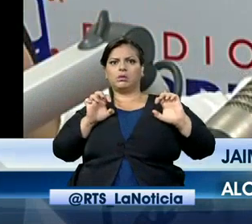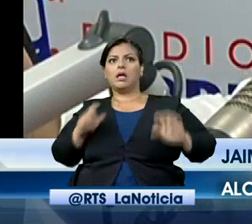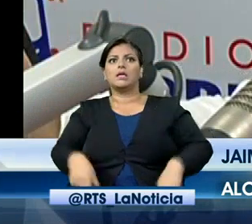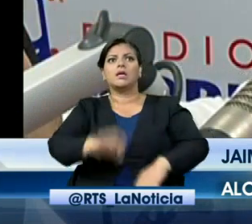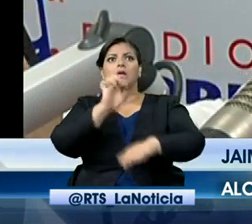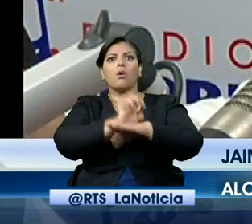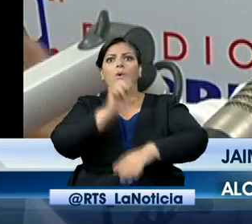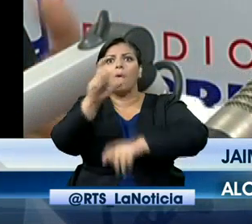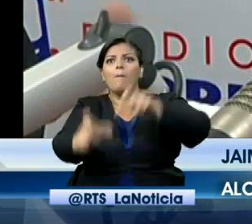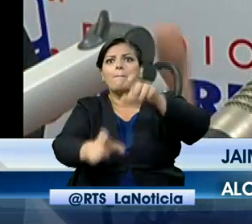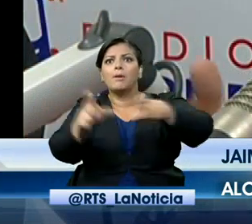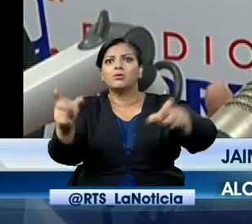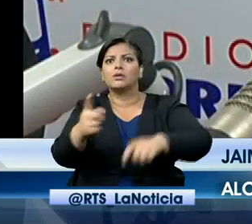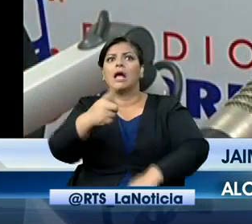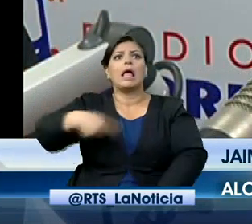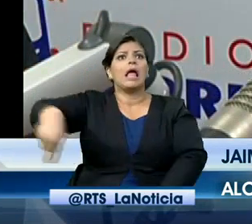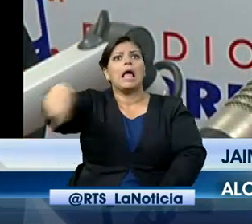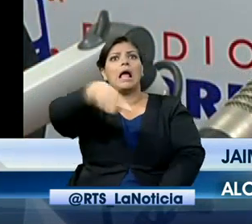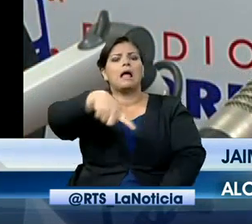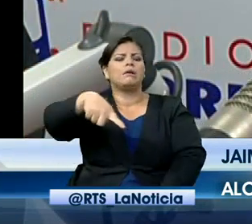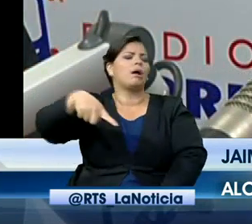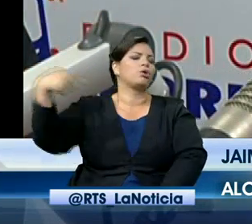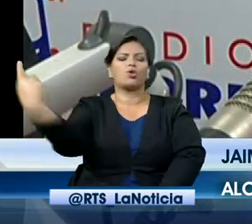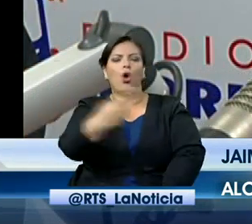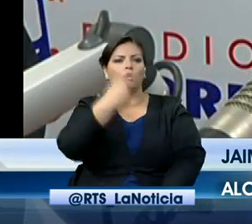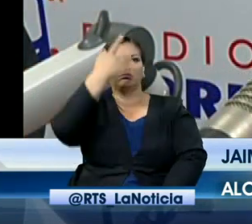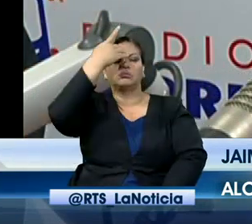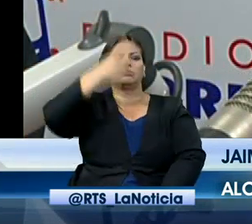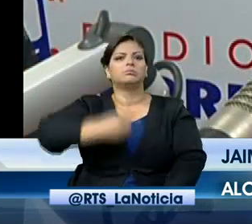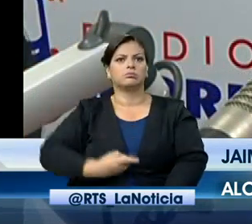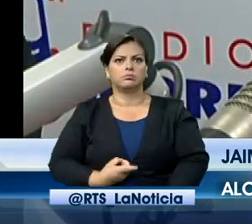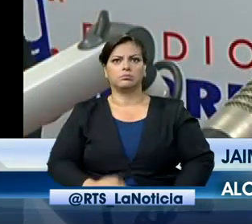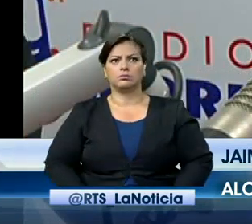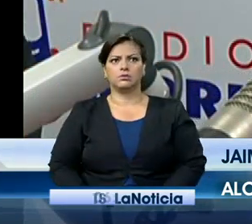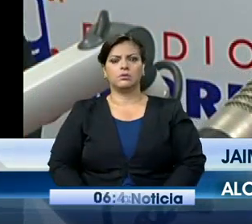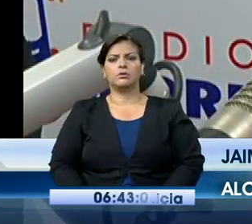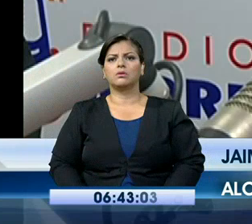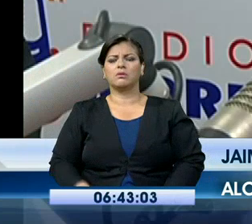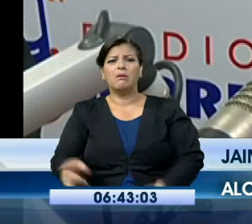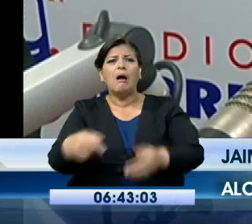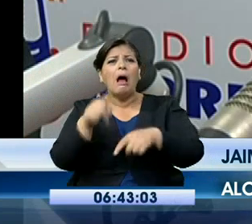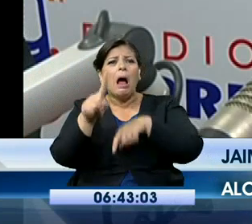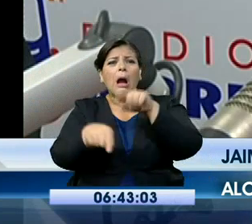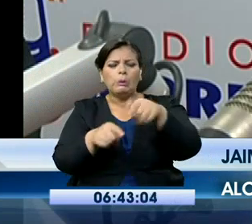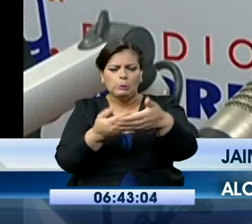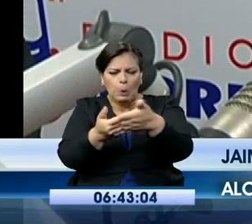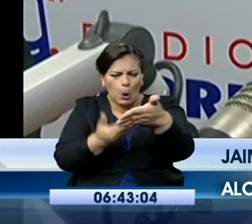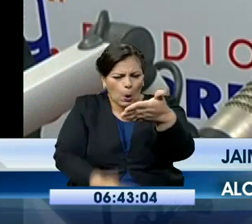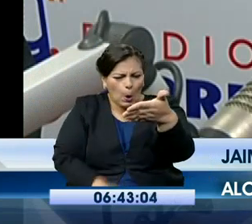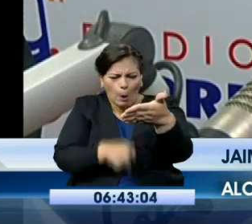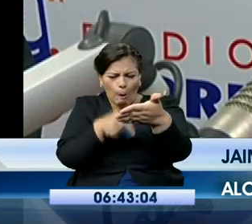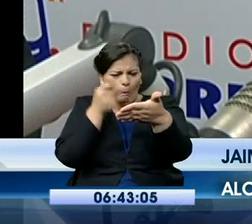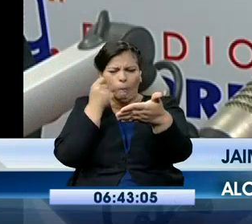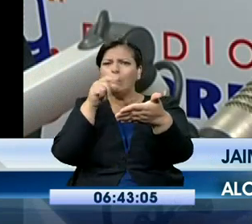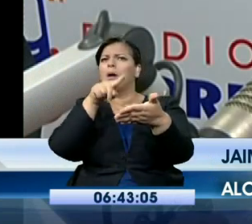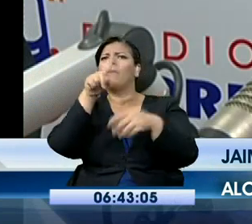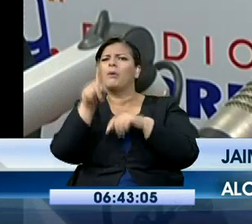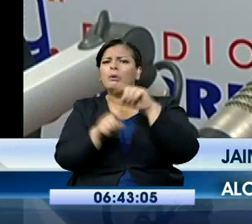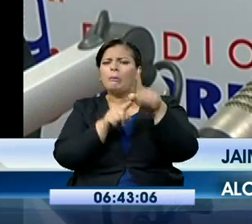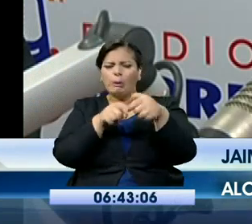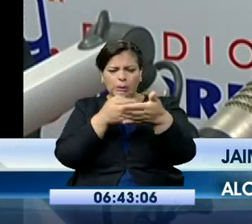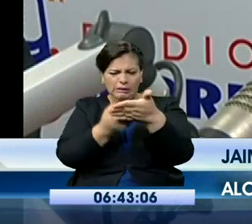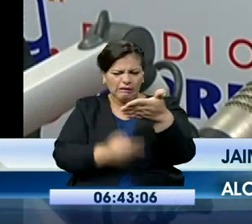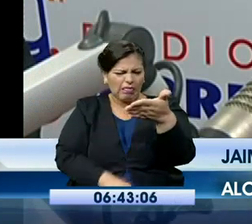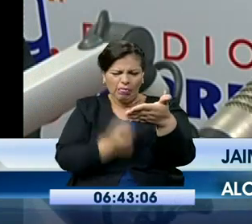mejor en lo que le conviene. Pero la decisión tiene que ser del pueblo. ¿Por qué a algunos no les gusta la consulta? Porque